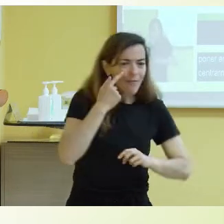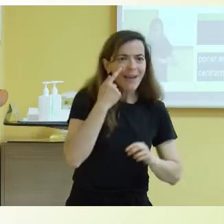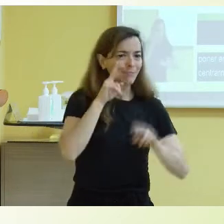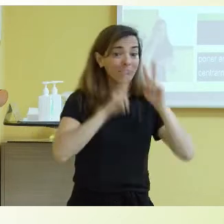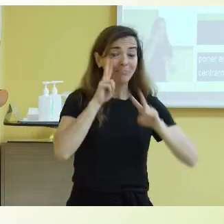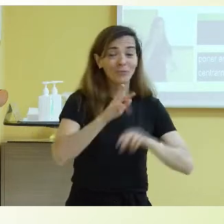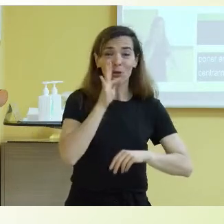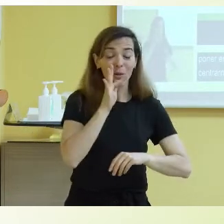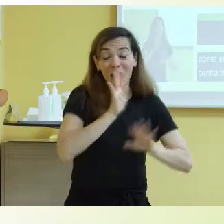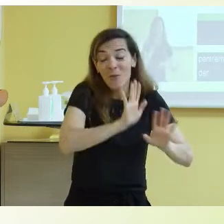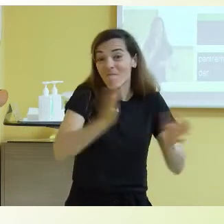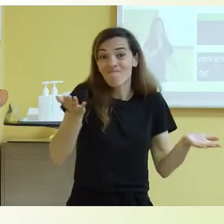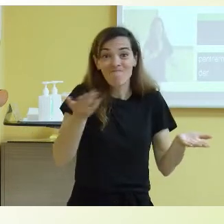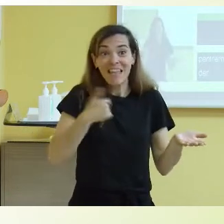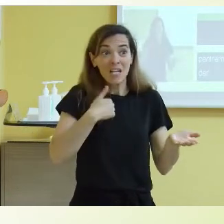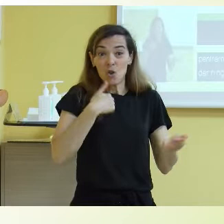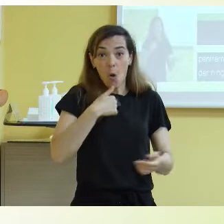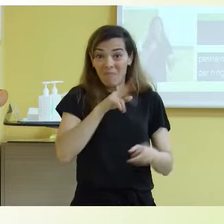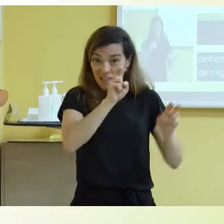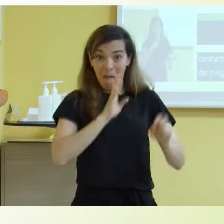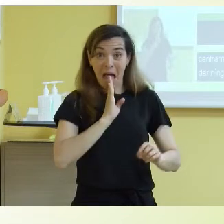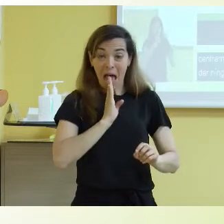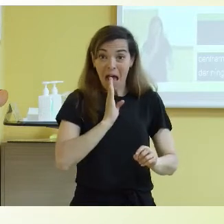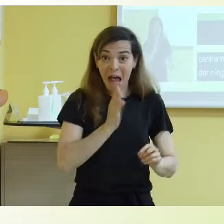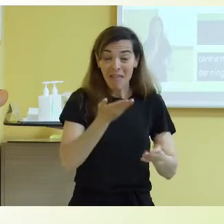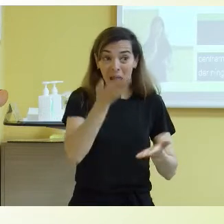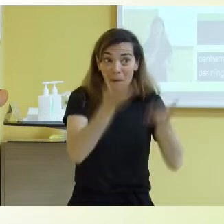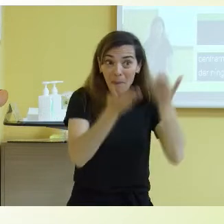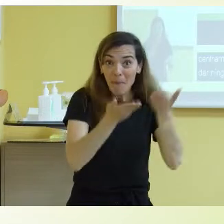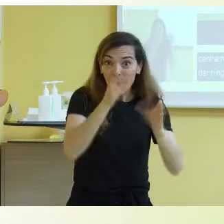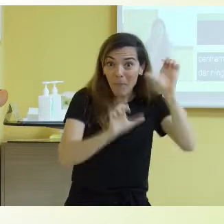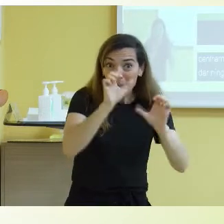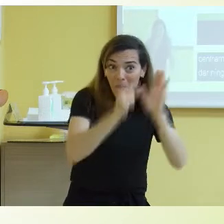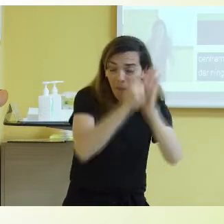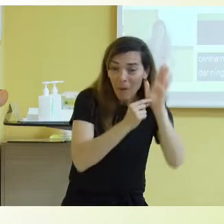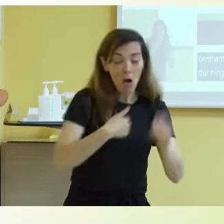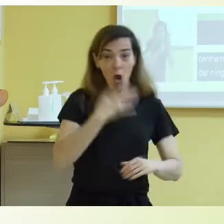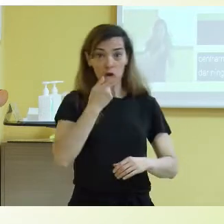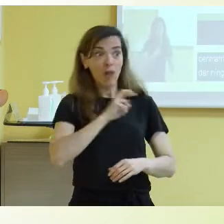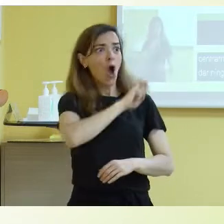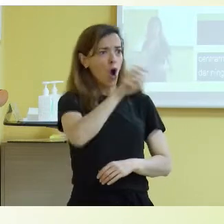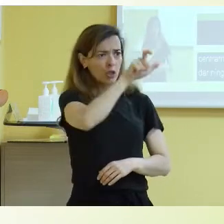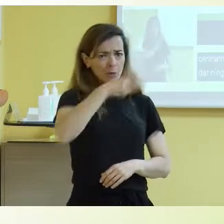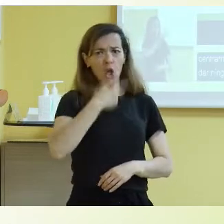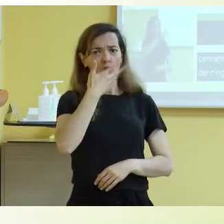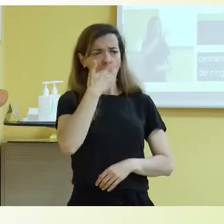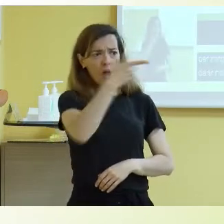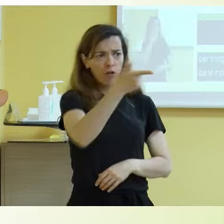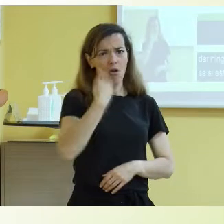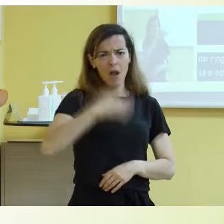visibles, con lo cual no tengo mucha idea. Conozco a personas que han trabajado y incluso hemos colaborado, como es el